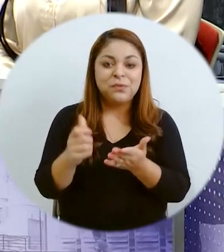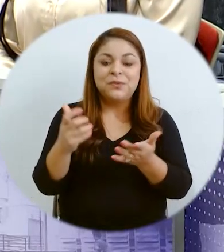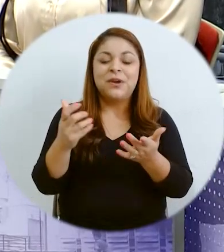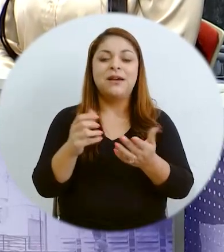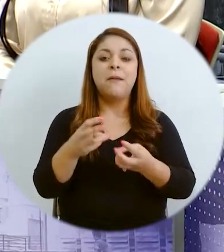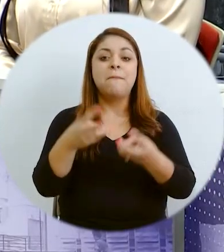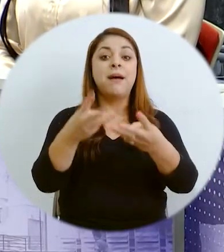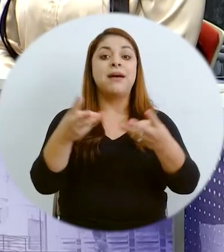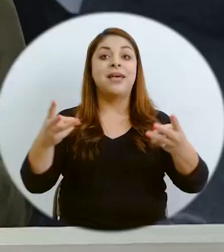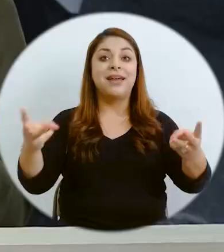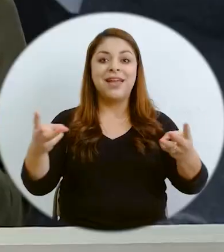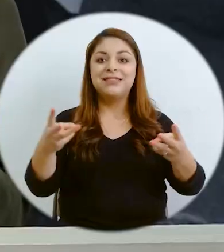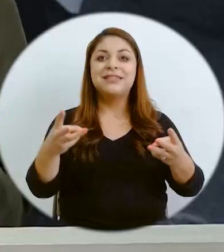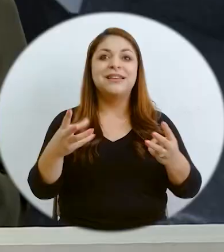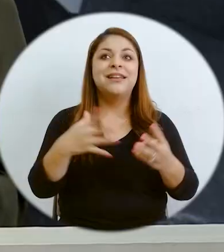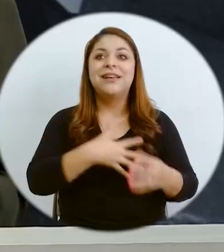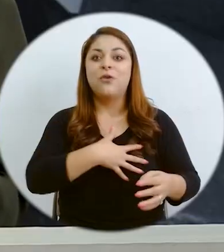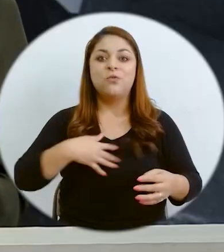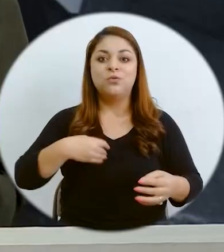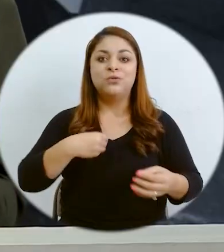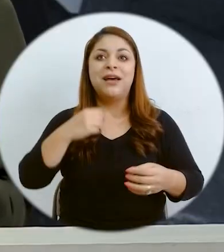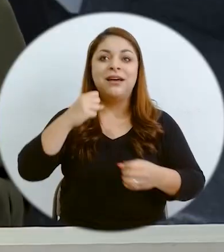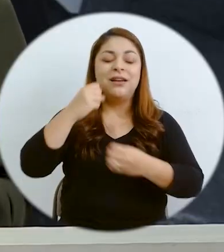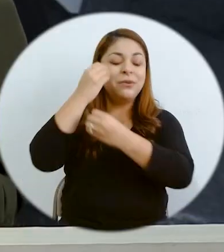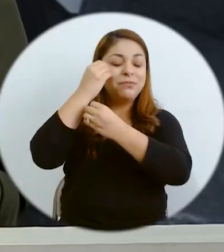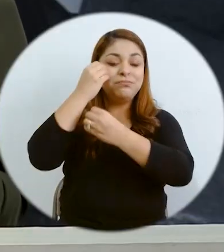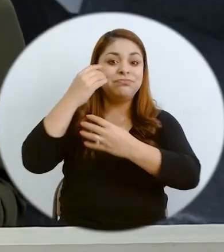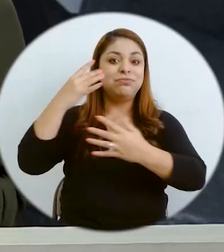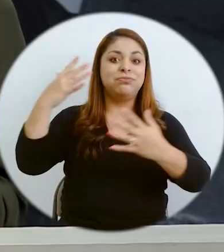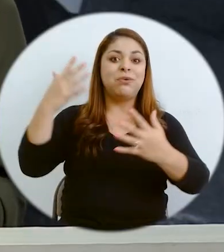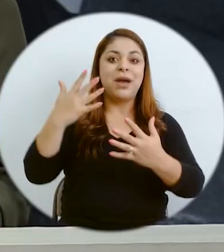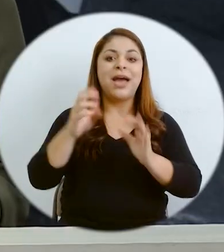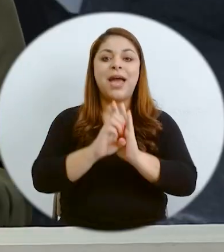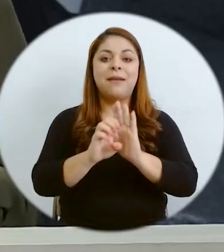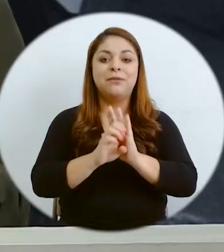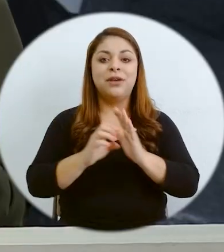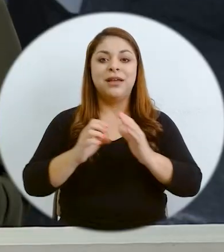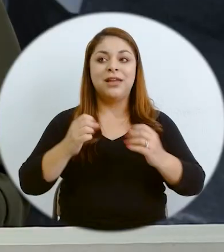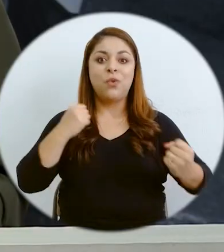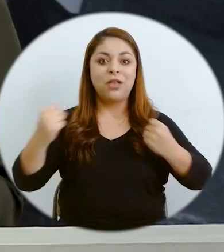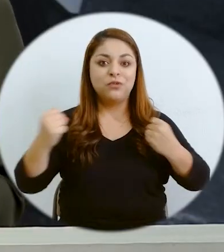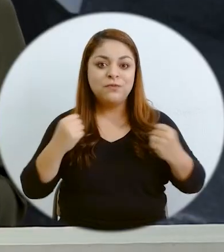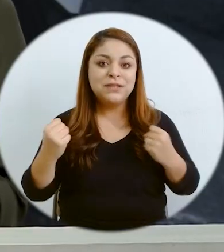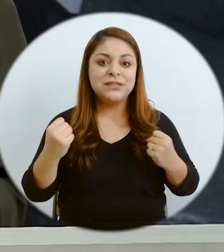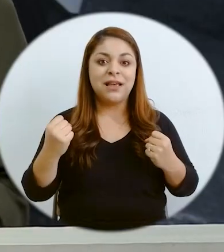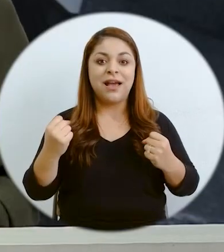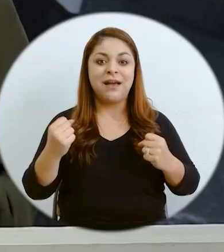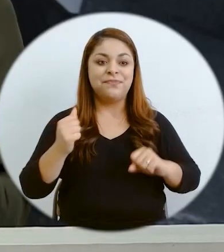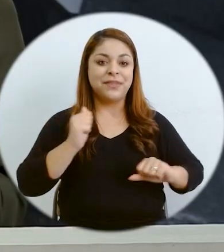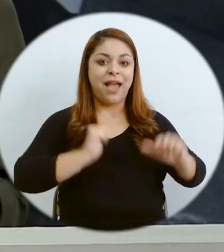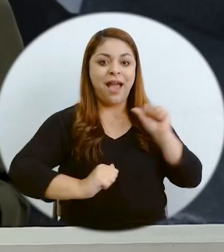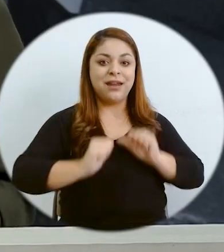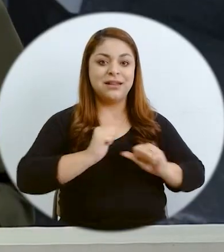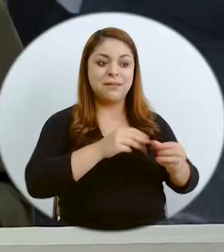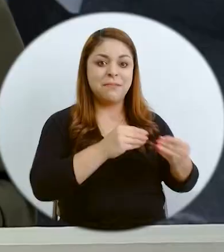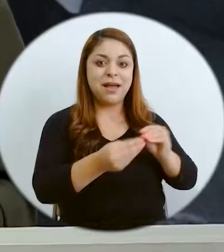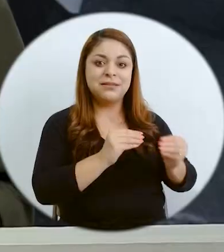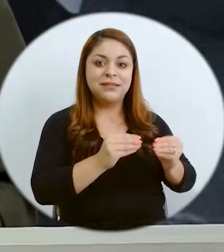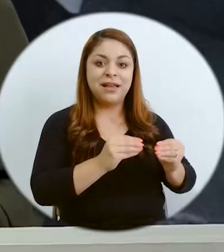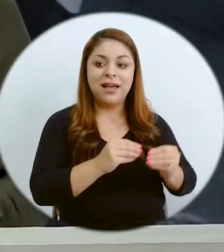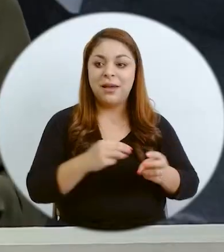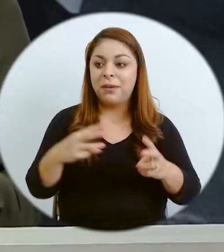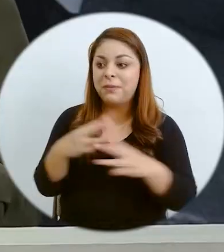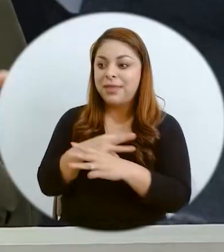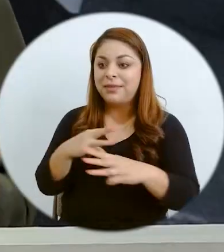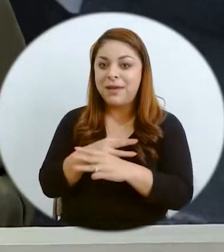cuadernos, con esas materias que a veces los ilusionan mucho, la educación física, las artes